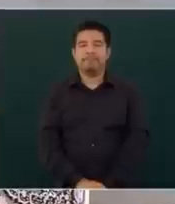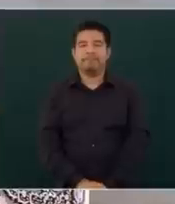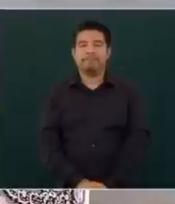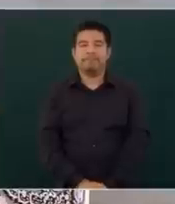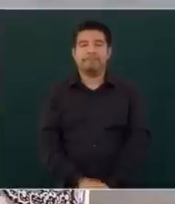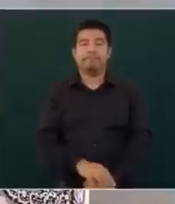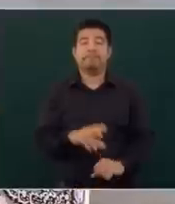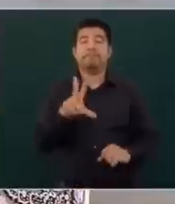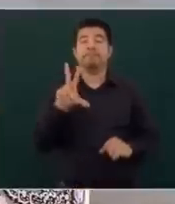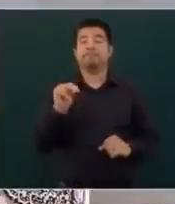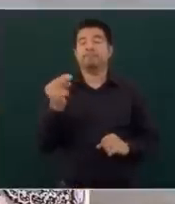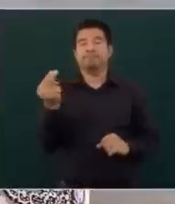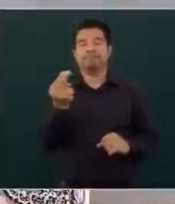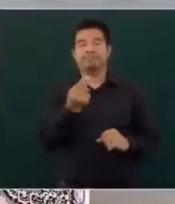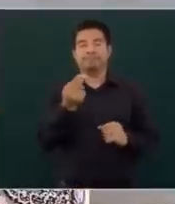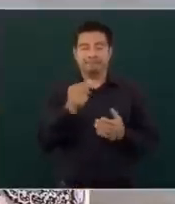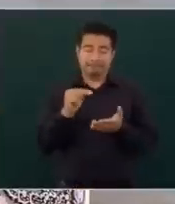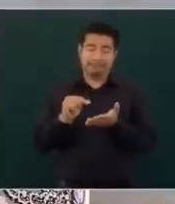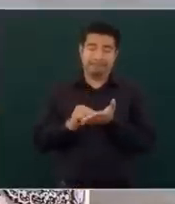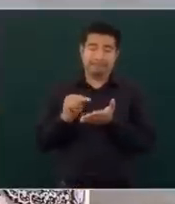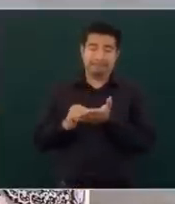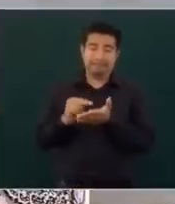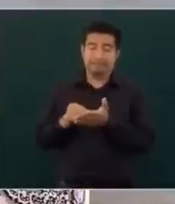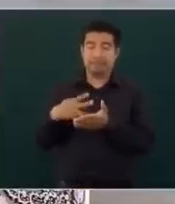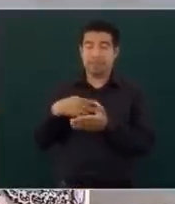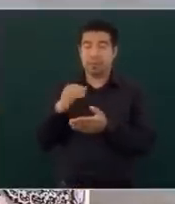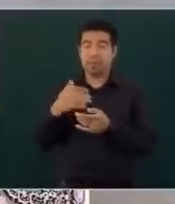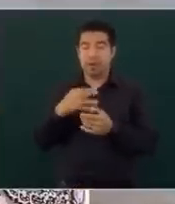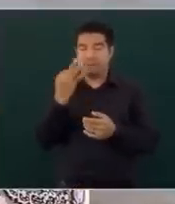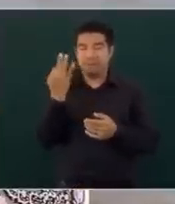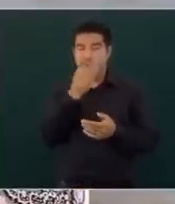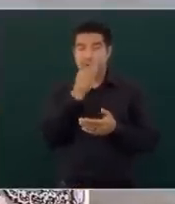juntar las firmas, o las falsificaron